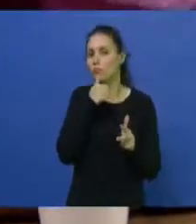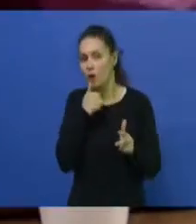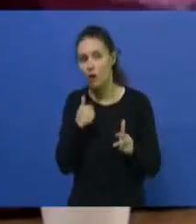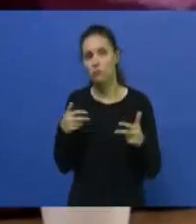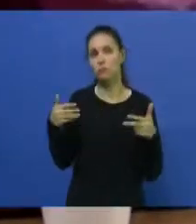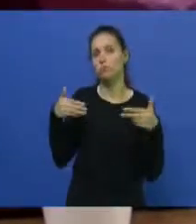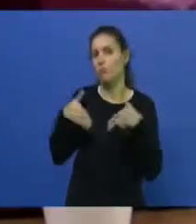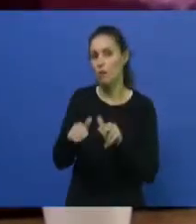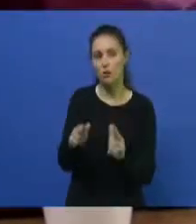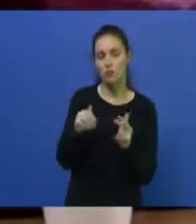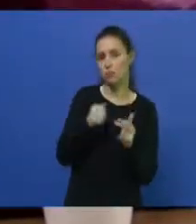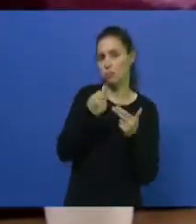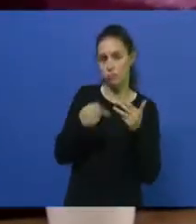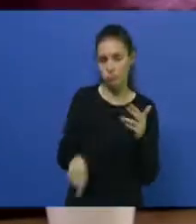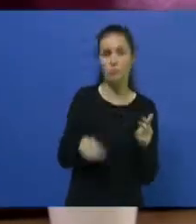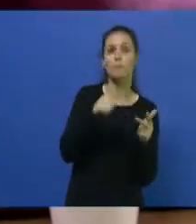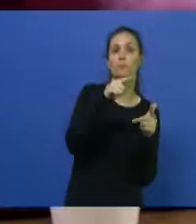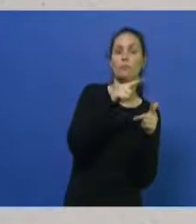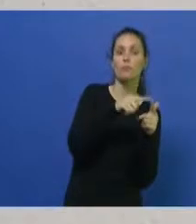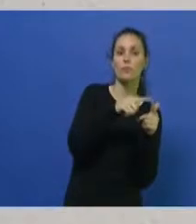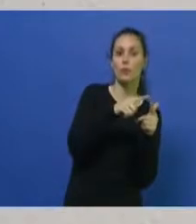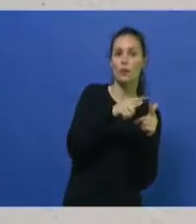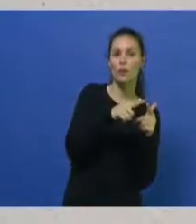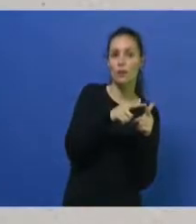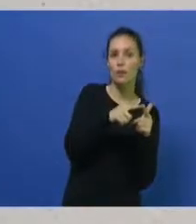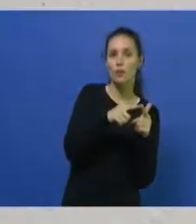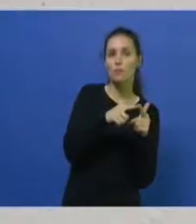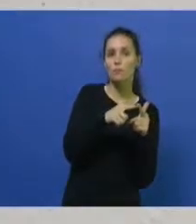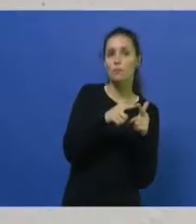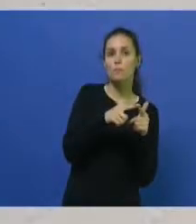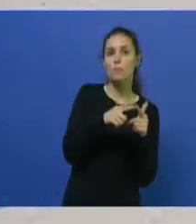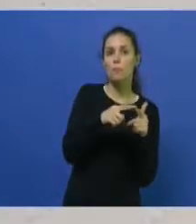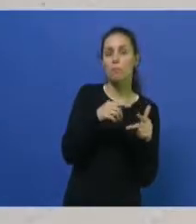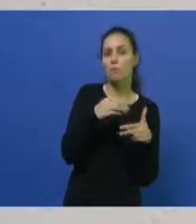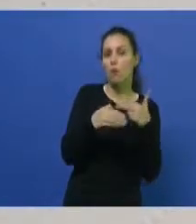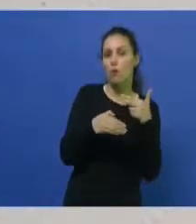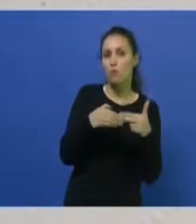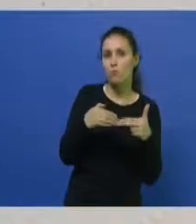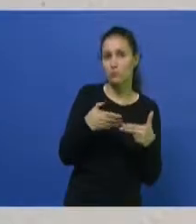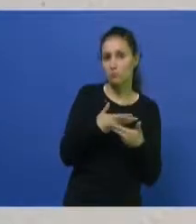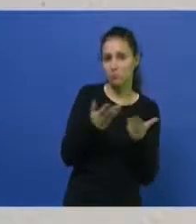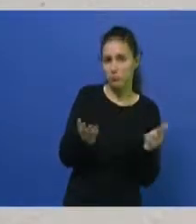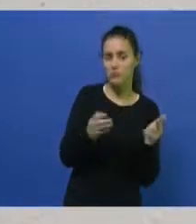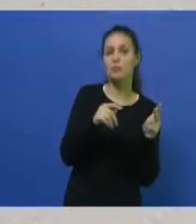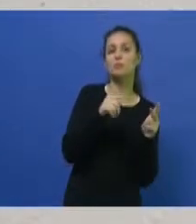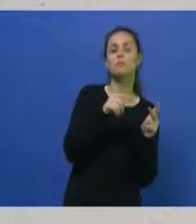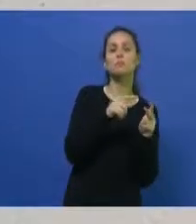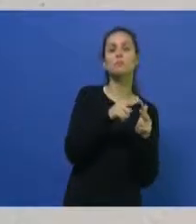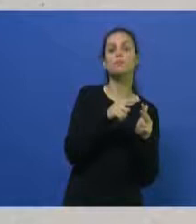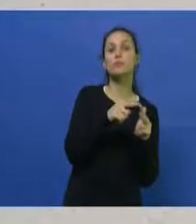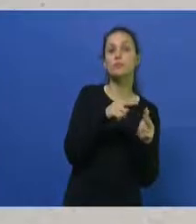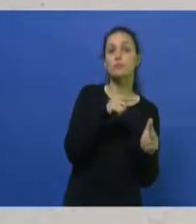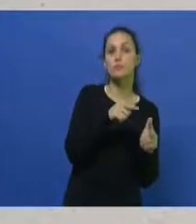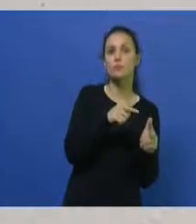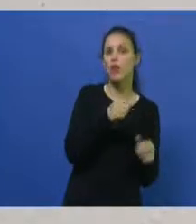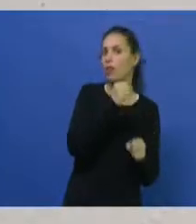Sí. La obra pública como generadora y dinamizadora del trabajo, porque se está dando